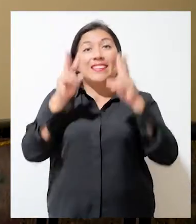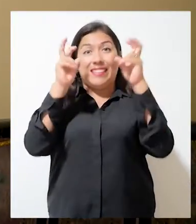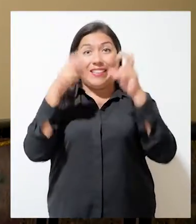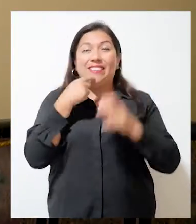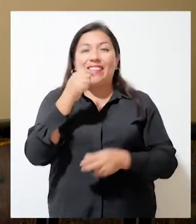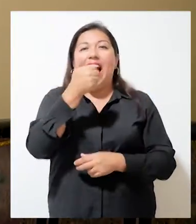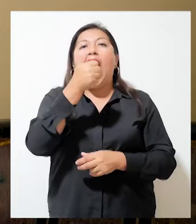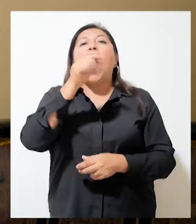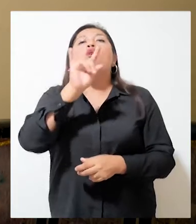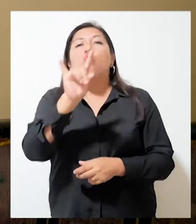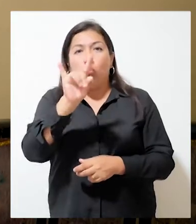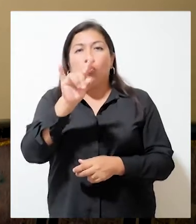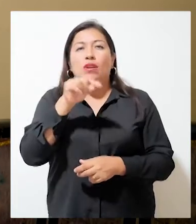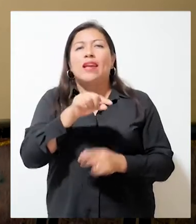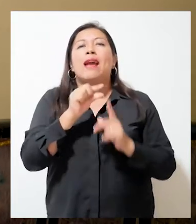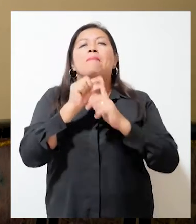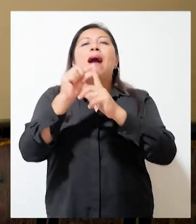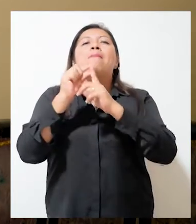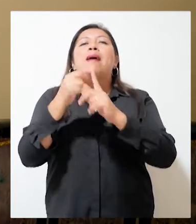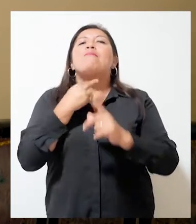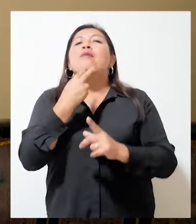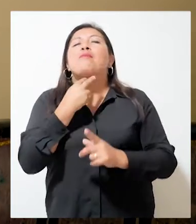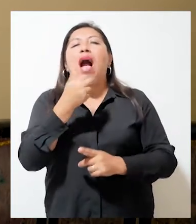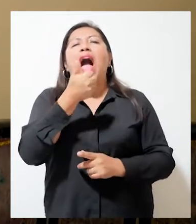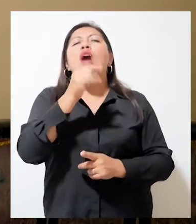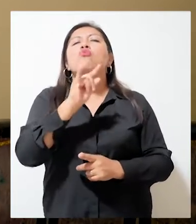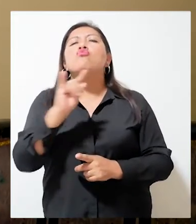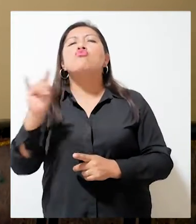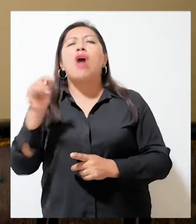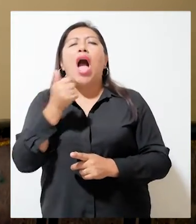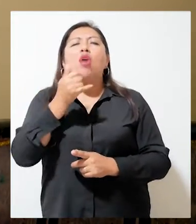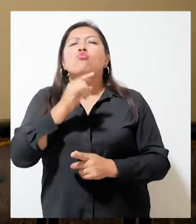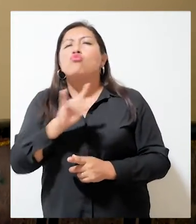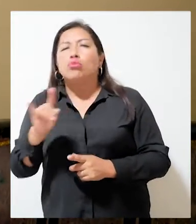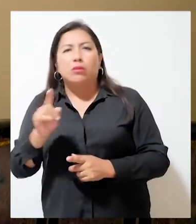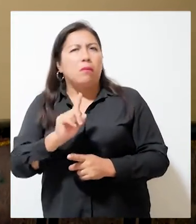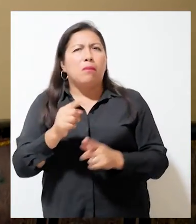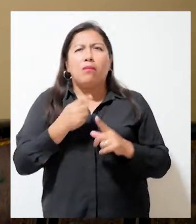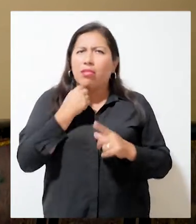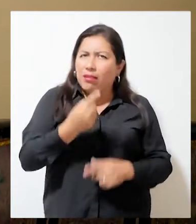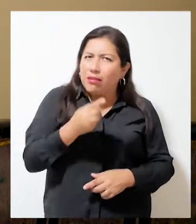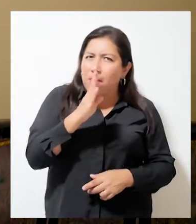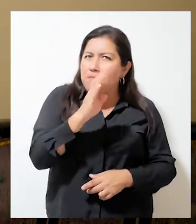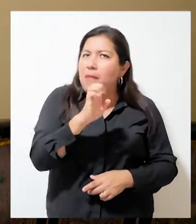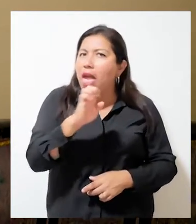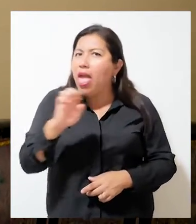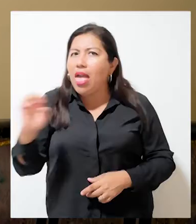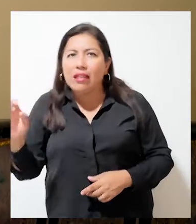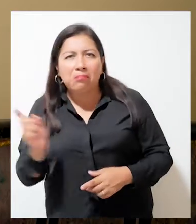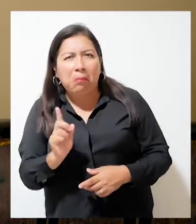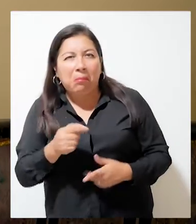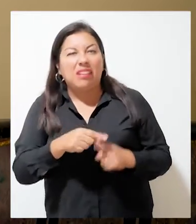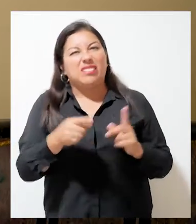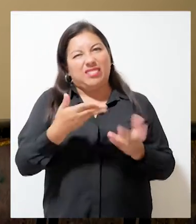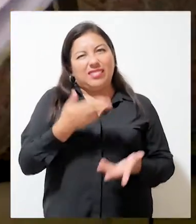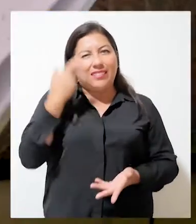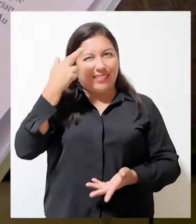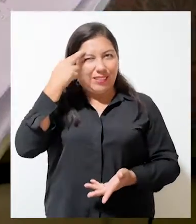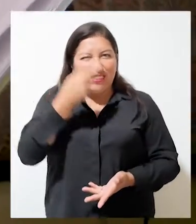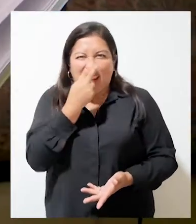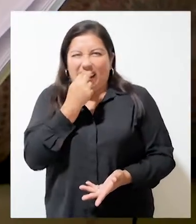título, AU, solamente dice AU. No dice B como las demás ovejas, así que es una oveja muy